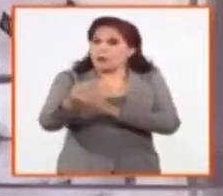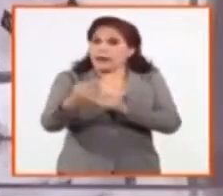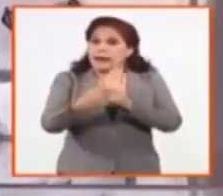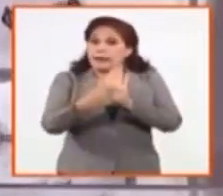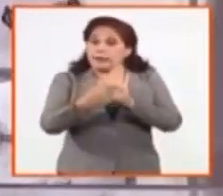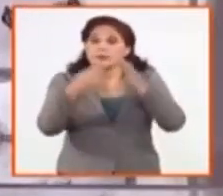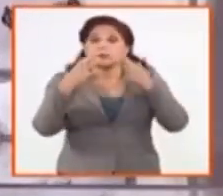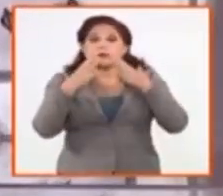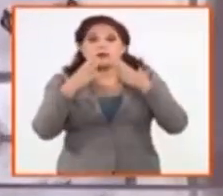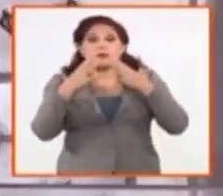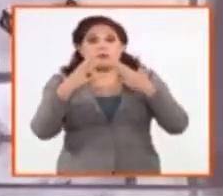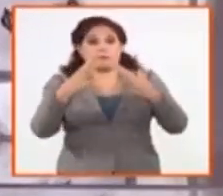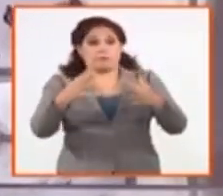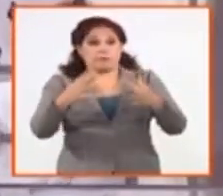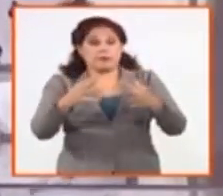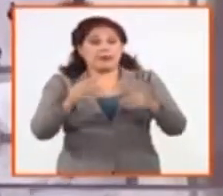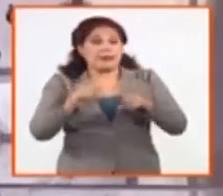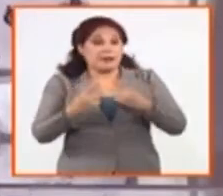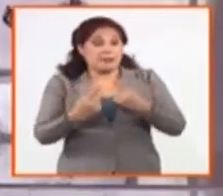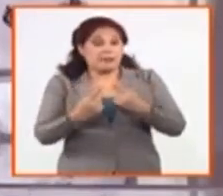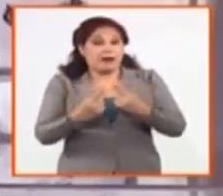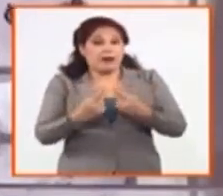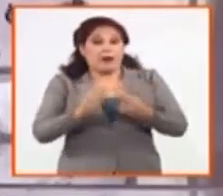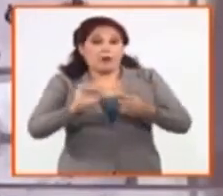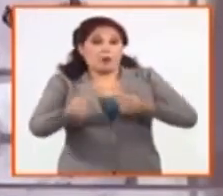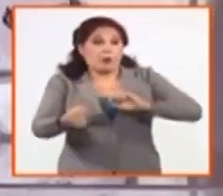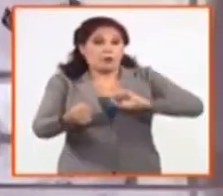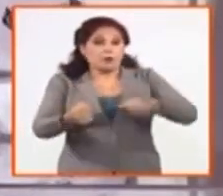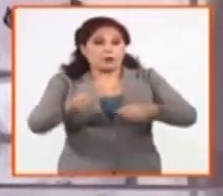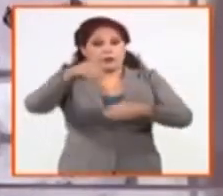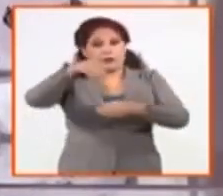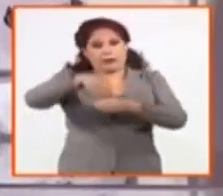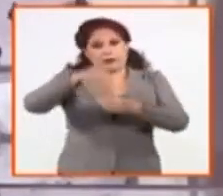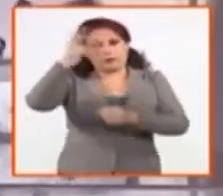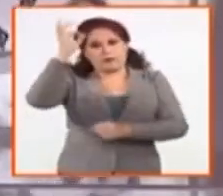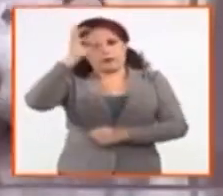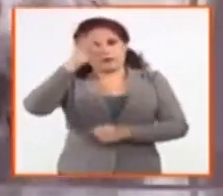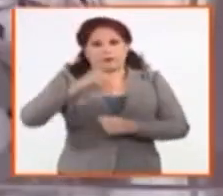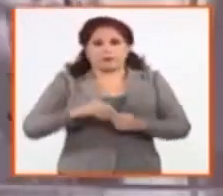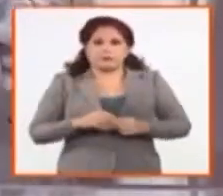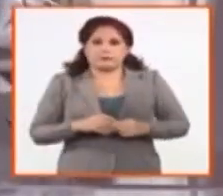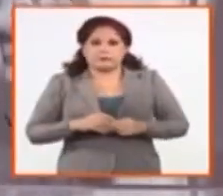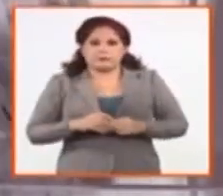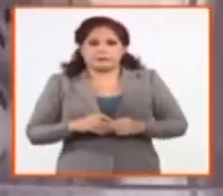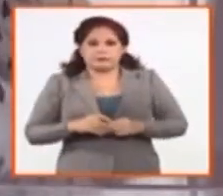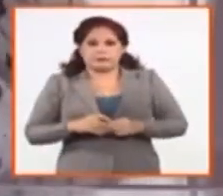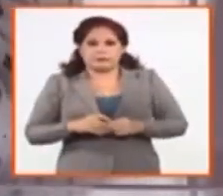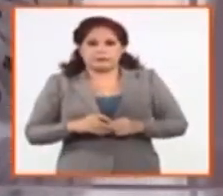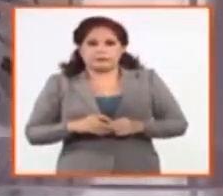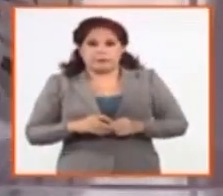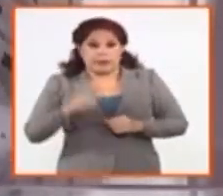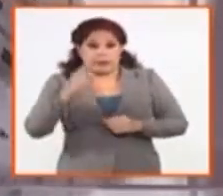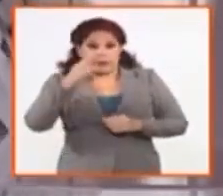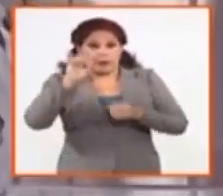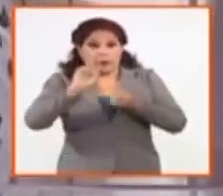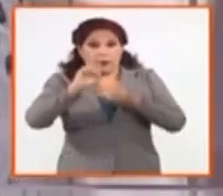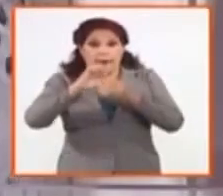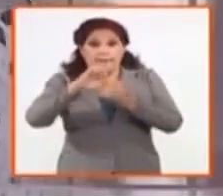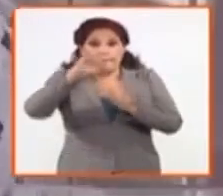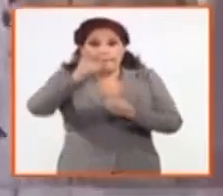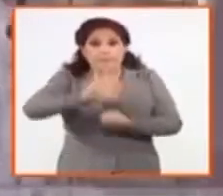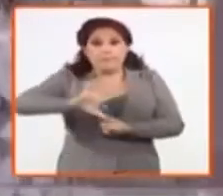básico para el dominio, para el control de esa área. Y si y tú ves el mapa, está en el corazón, está